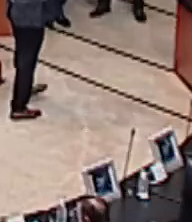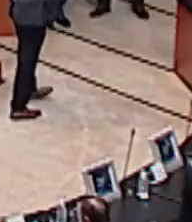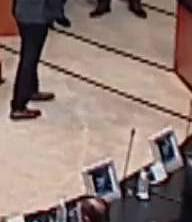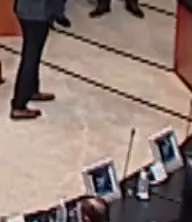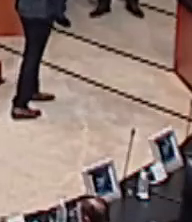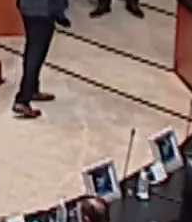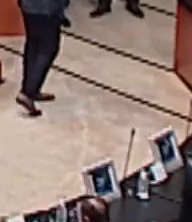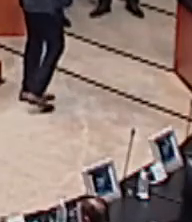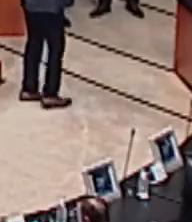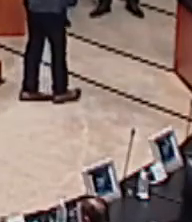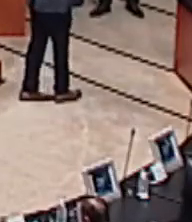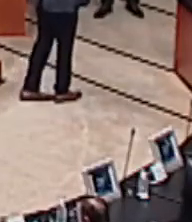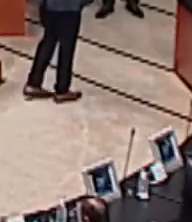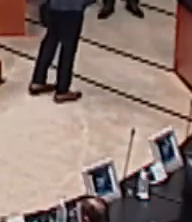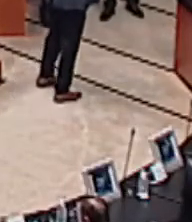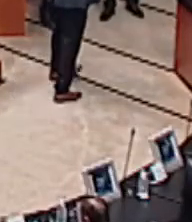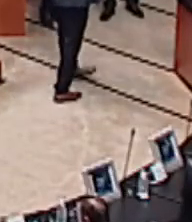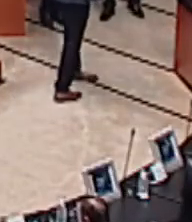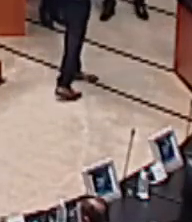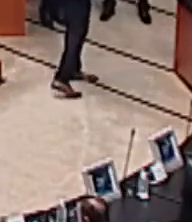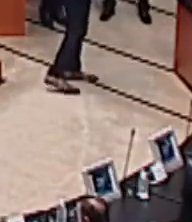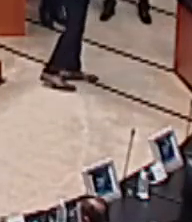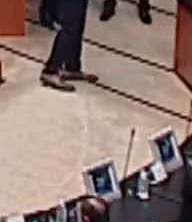Ernesto Rufo Apple.